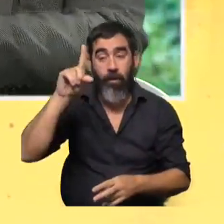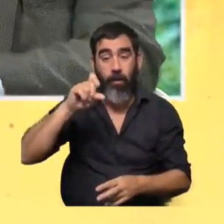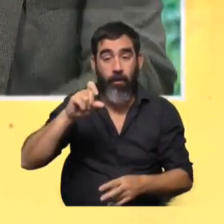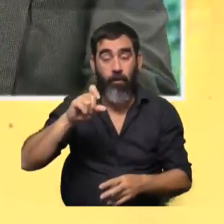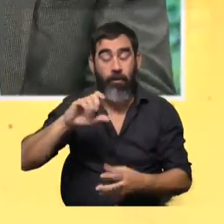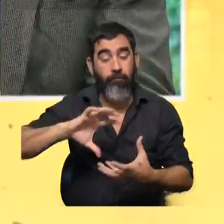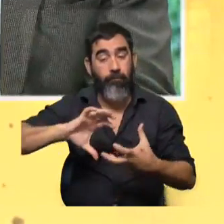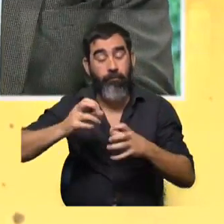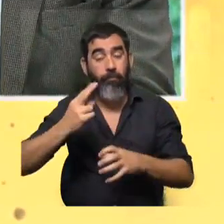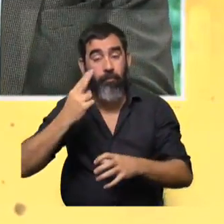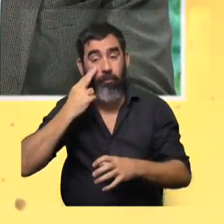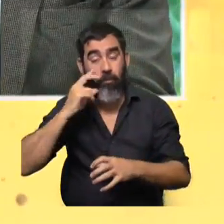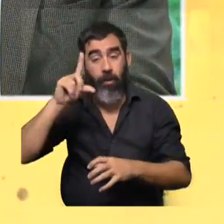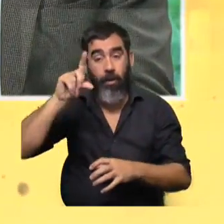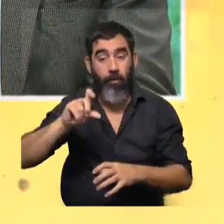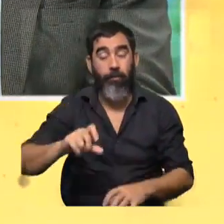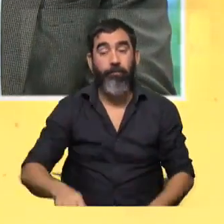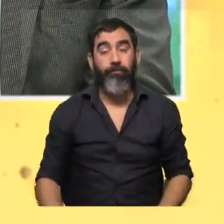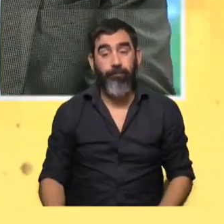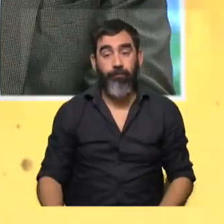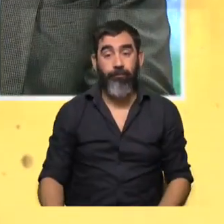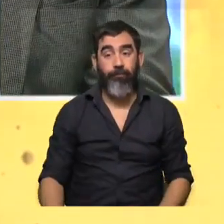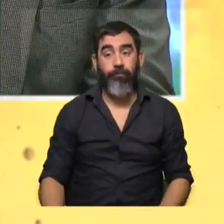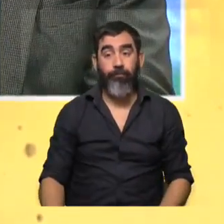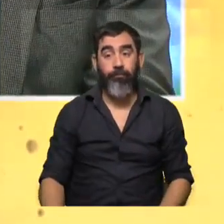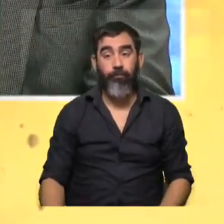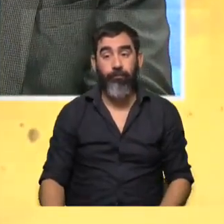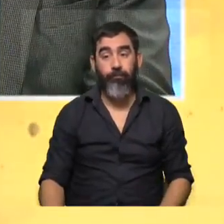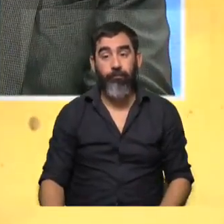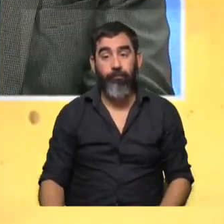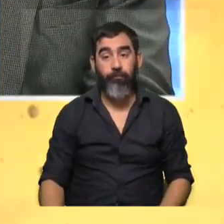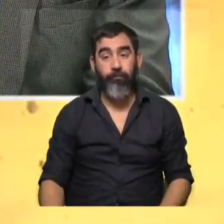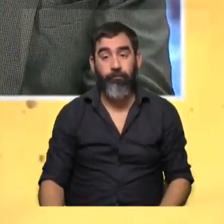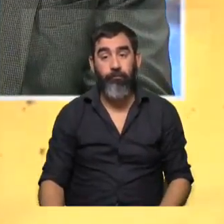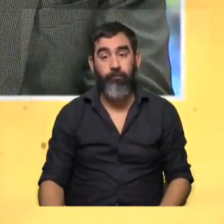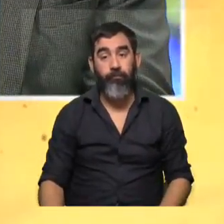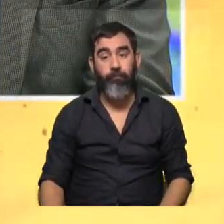una crisis hace pocos meses, nos ha,